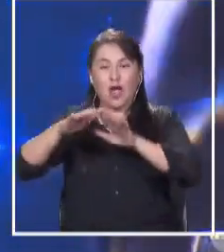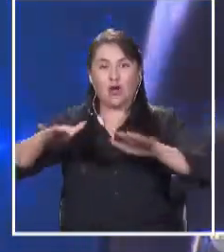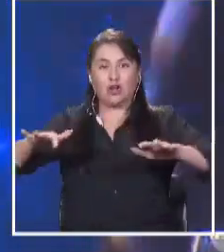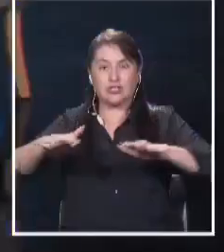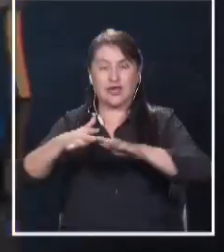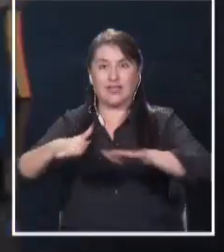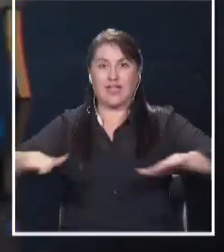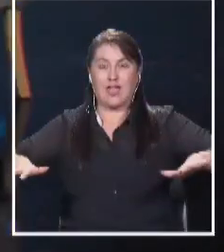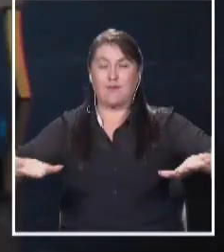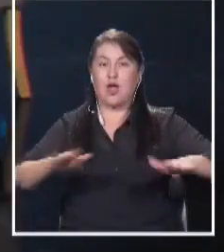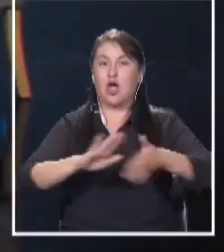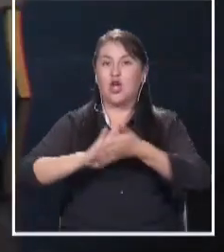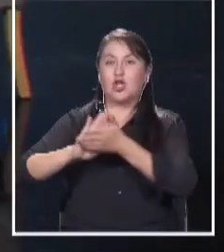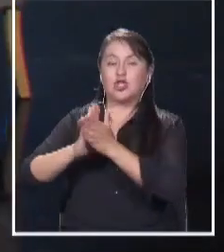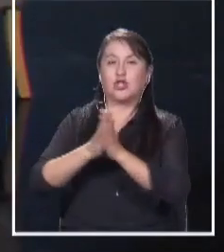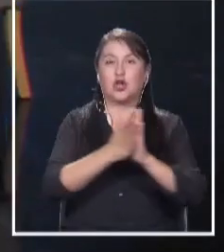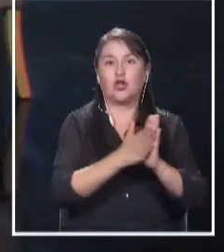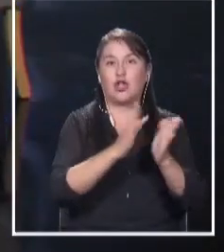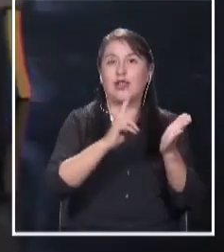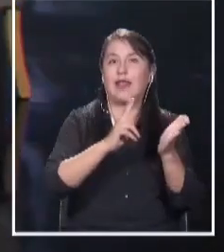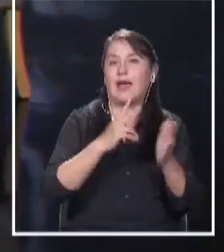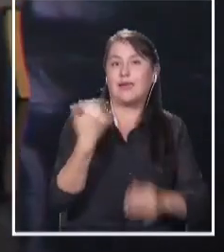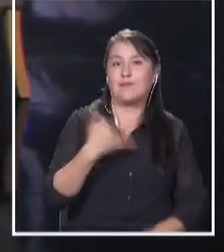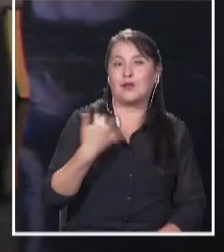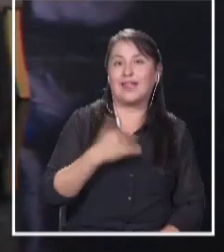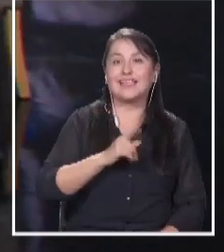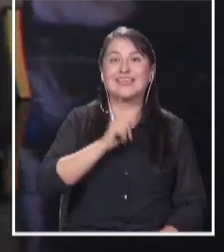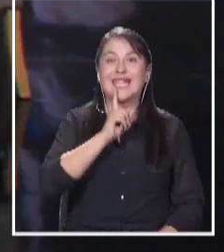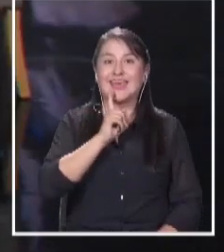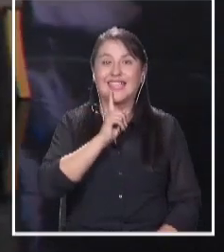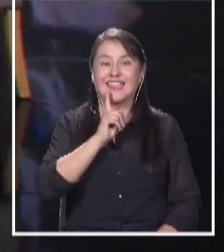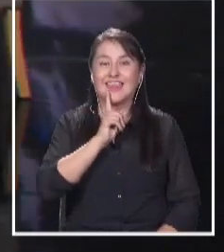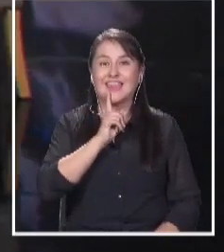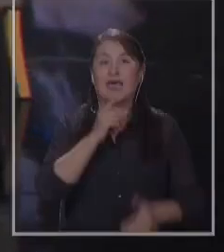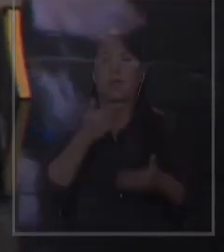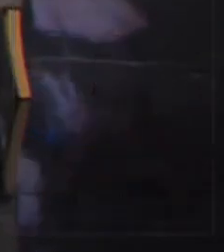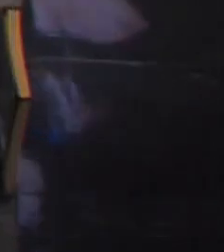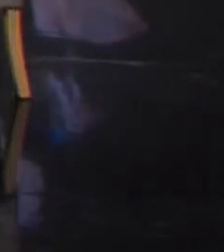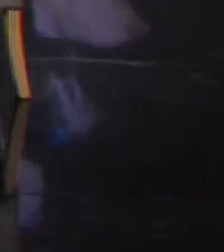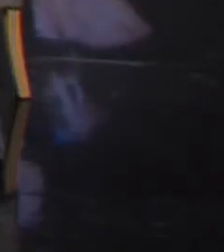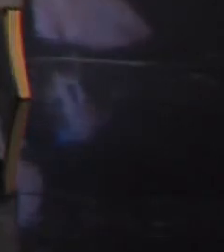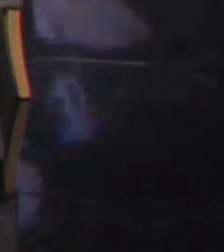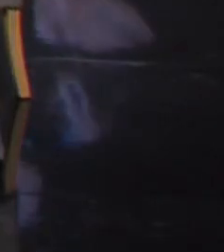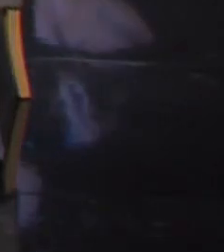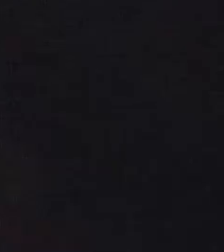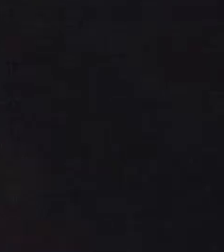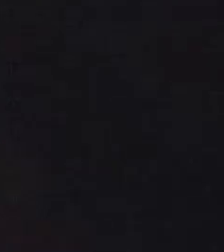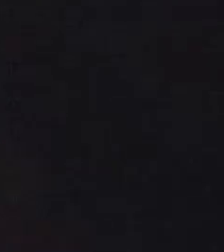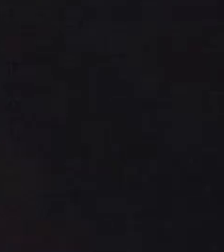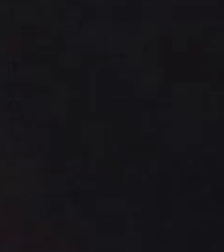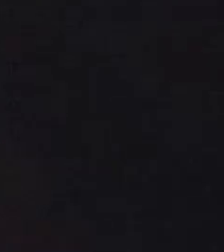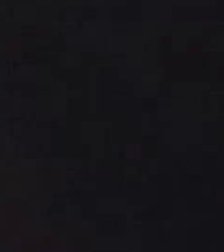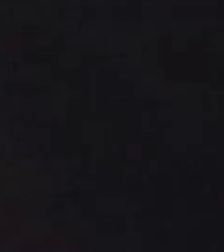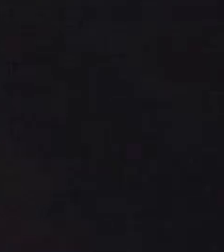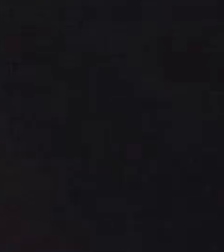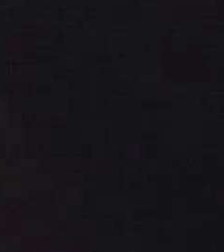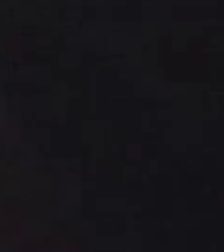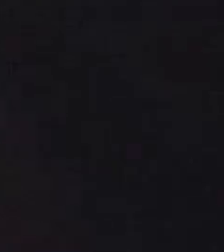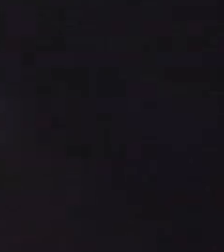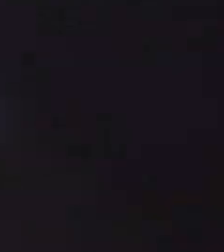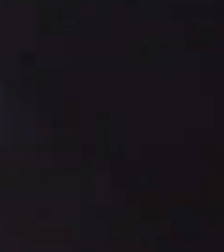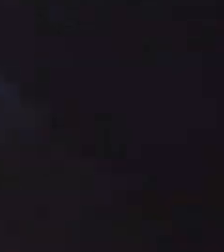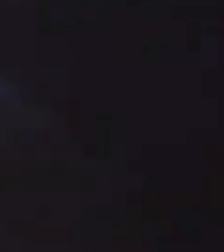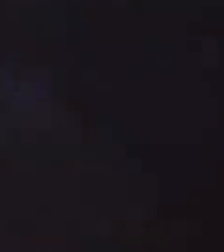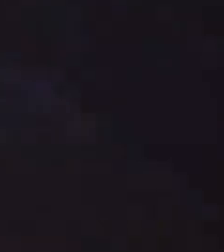los servicios ecosistémicos, la relevancia que tiene el océano también para los seres humanos, por ejemplo? Mira, yo creo que seguimos viendo todavía de